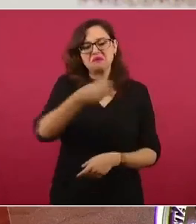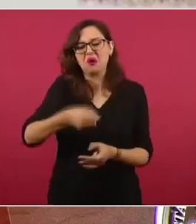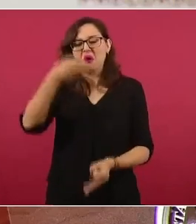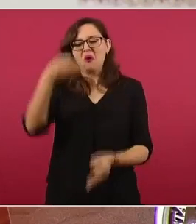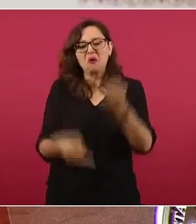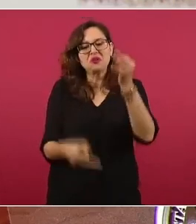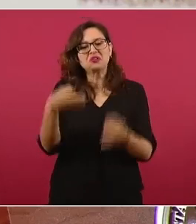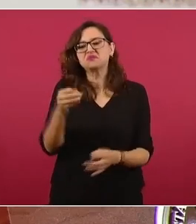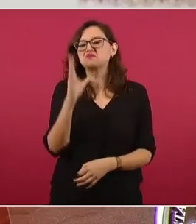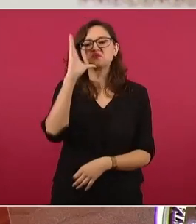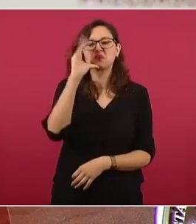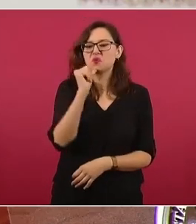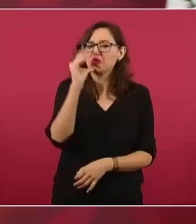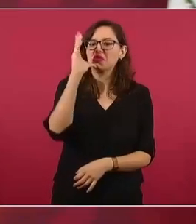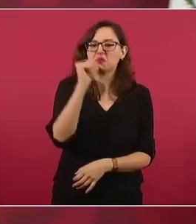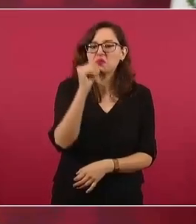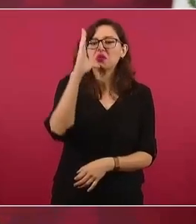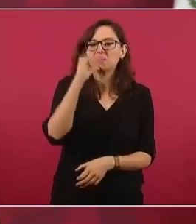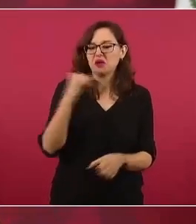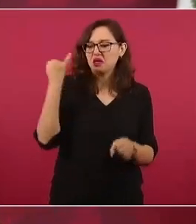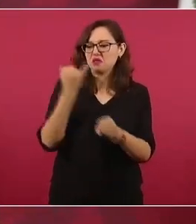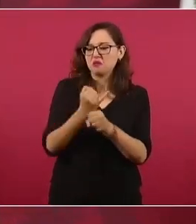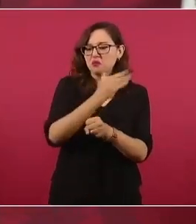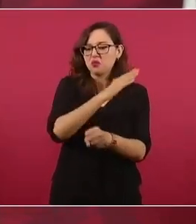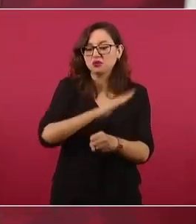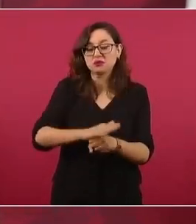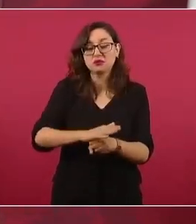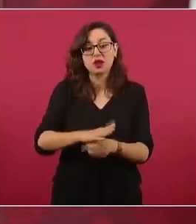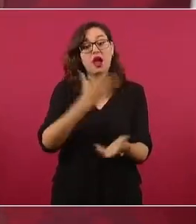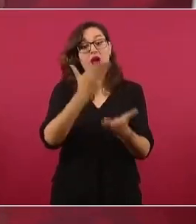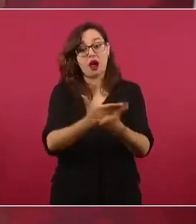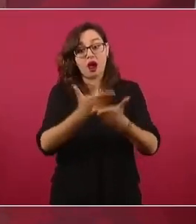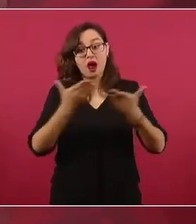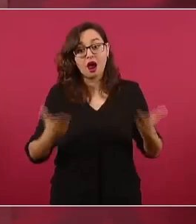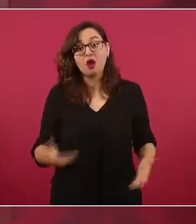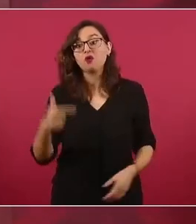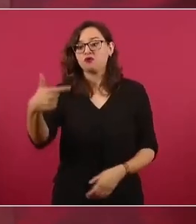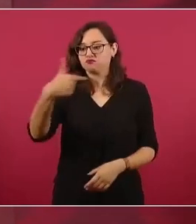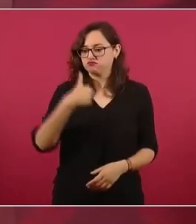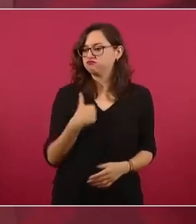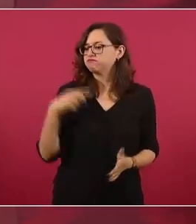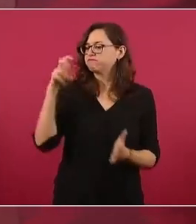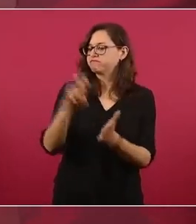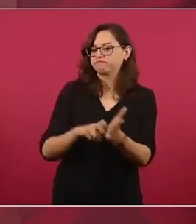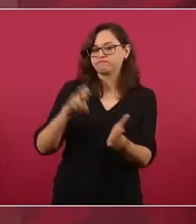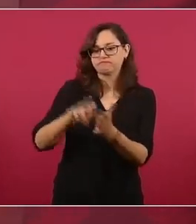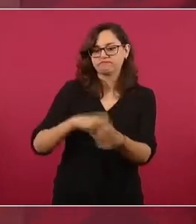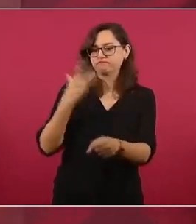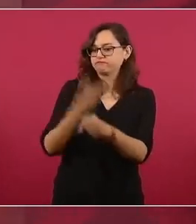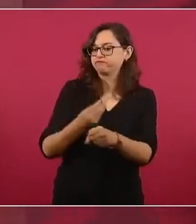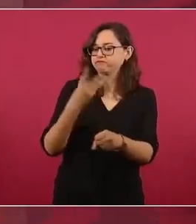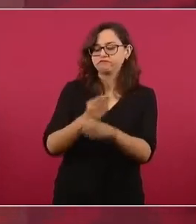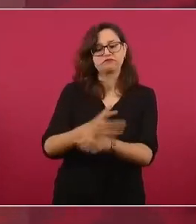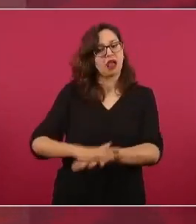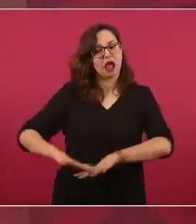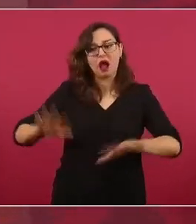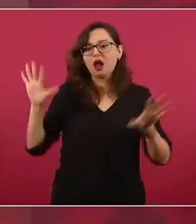reforma que se aprobó por iniciativa